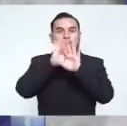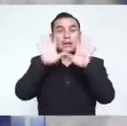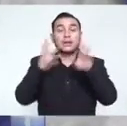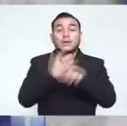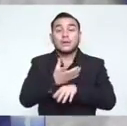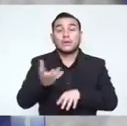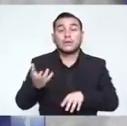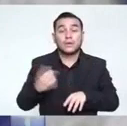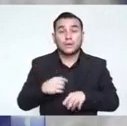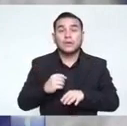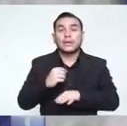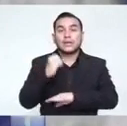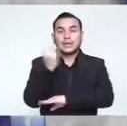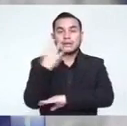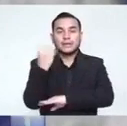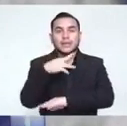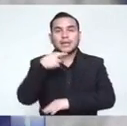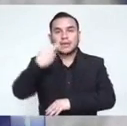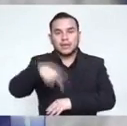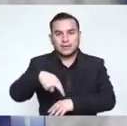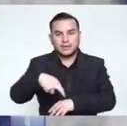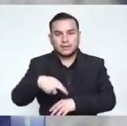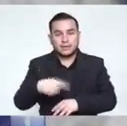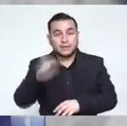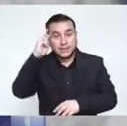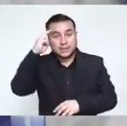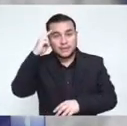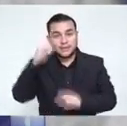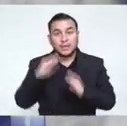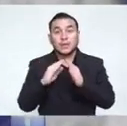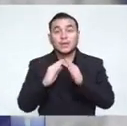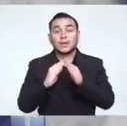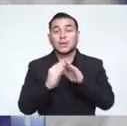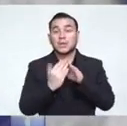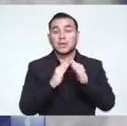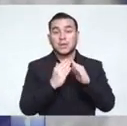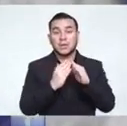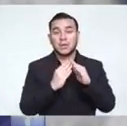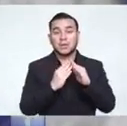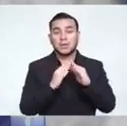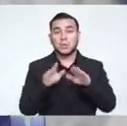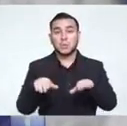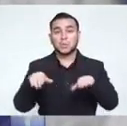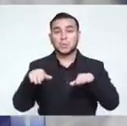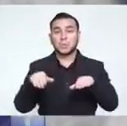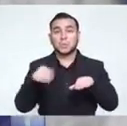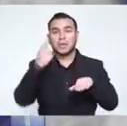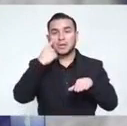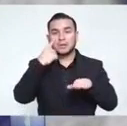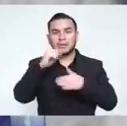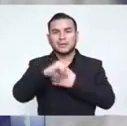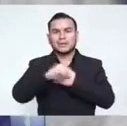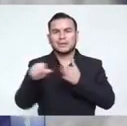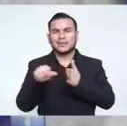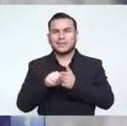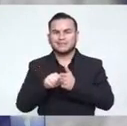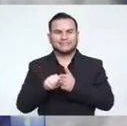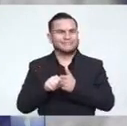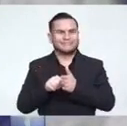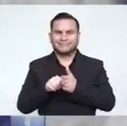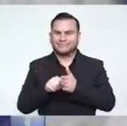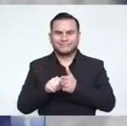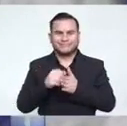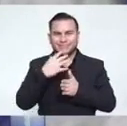existe una emergencia, que no es desde la comunidad, desde la comodidad de ellos, desde donde ellos están, con sus